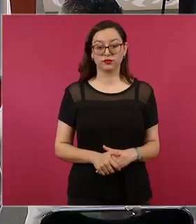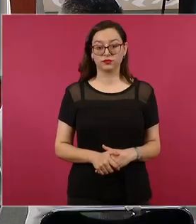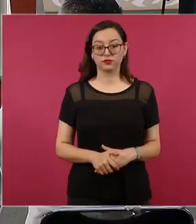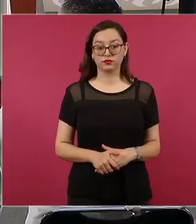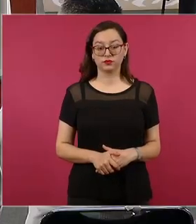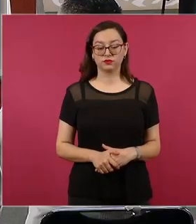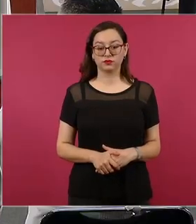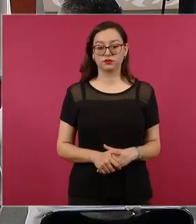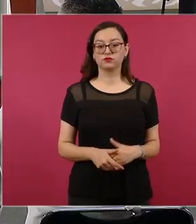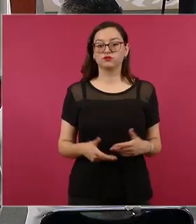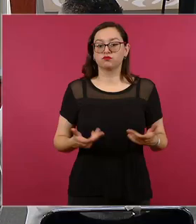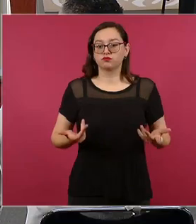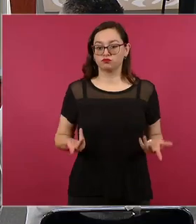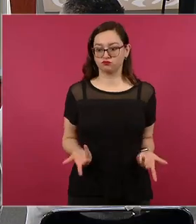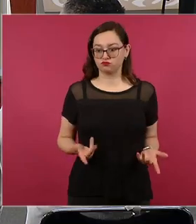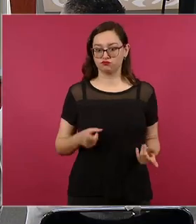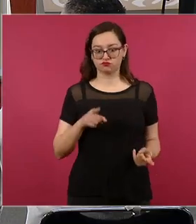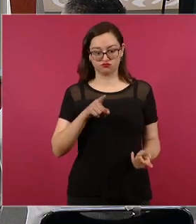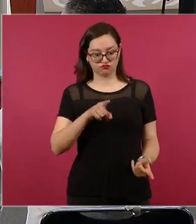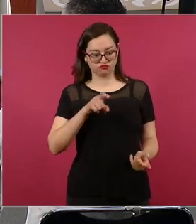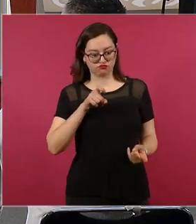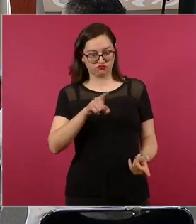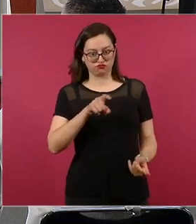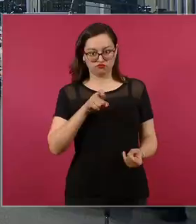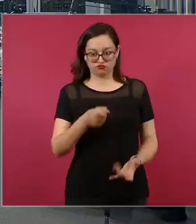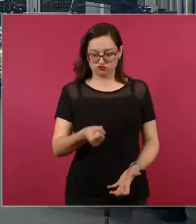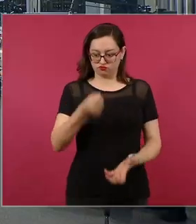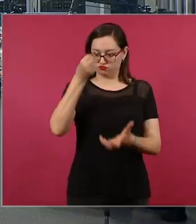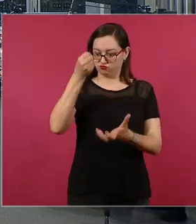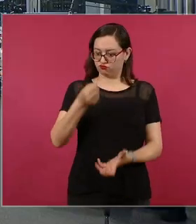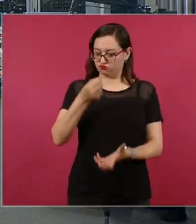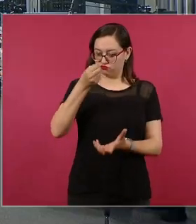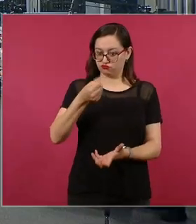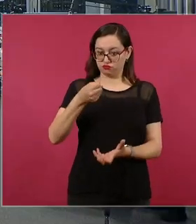6.4. Si se tienen finanzas públicas sanas,